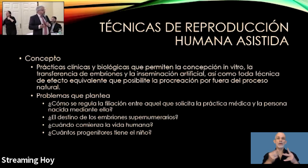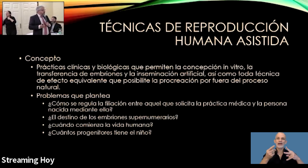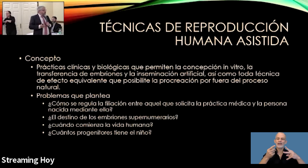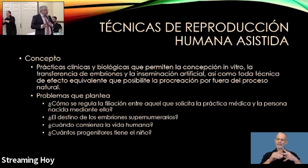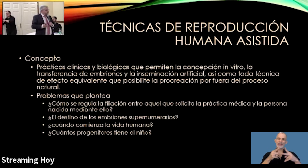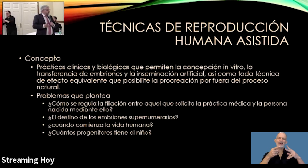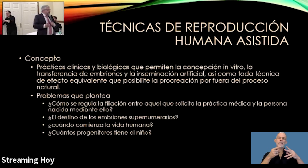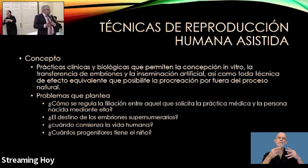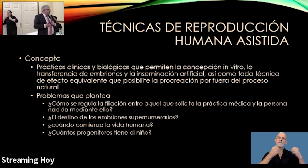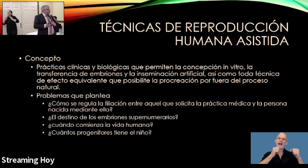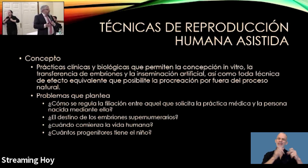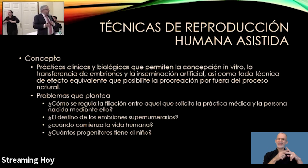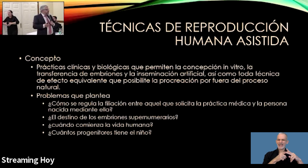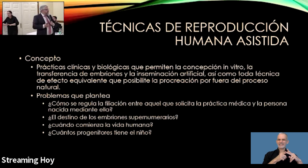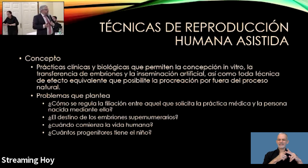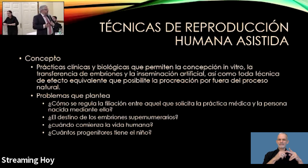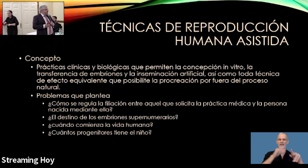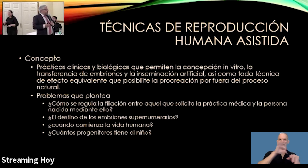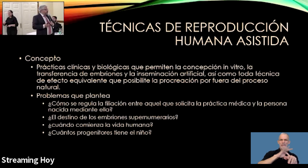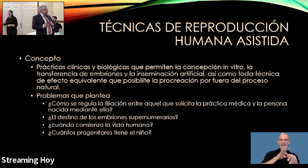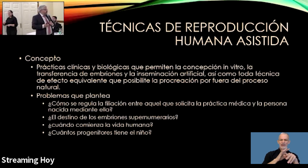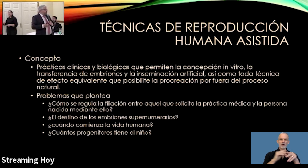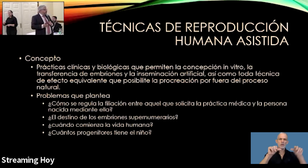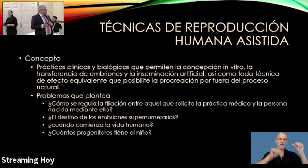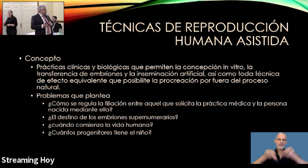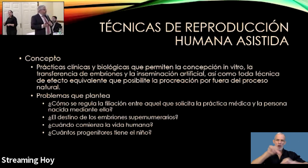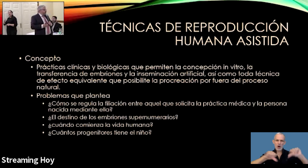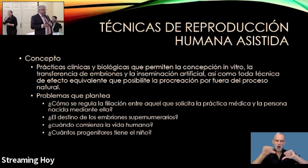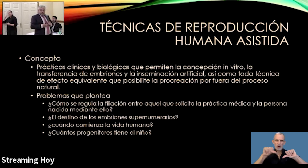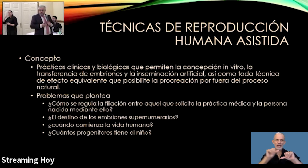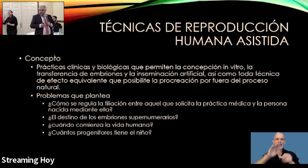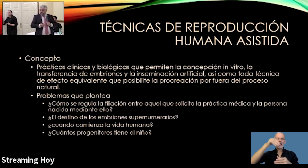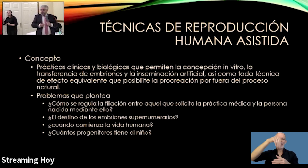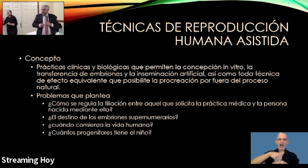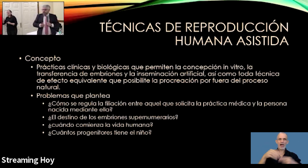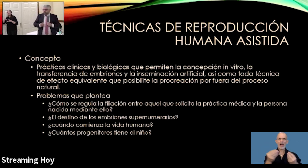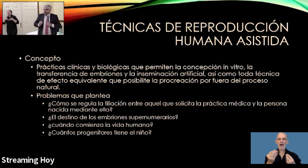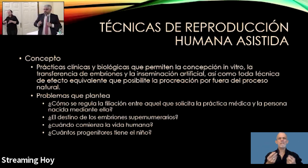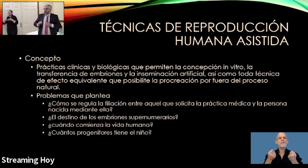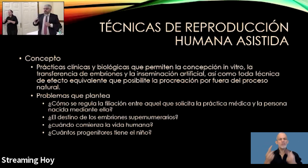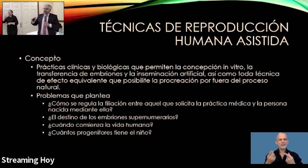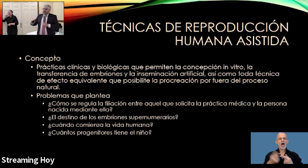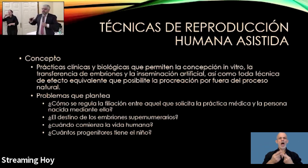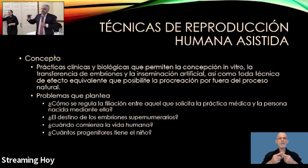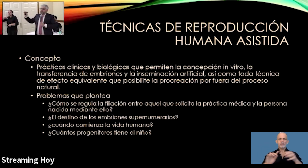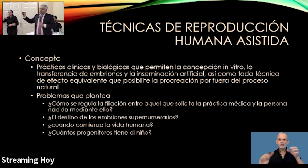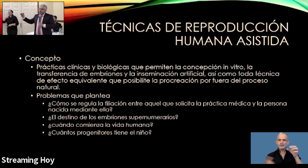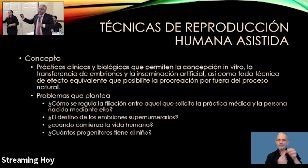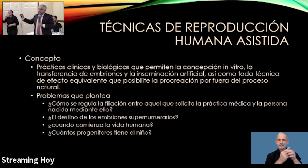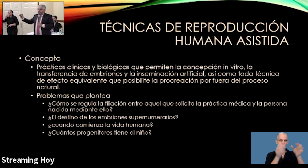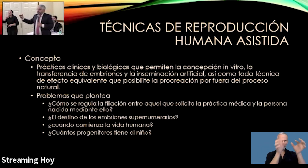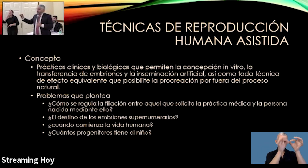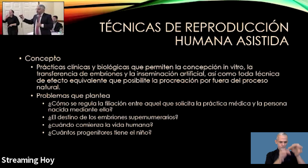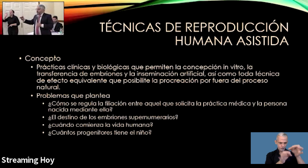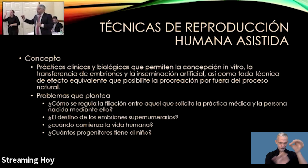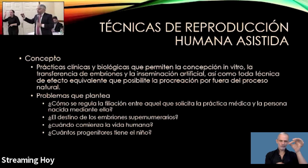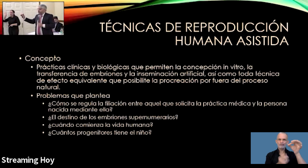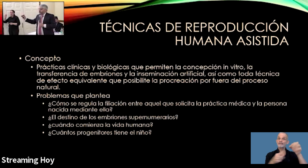Prácticas clínicas y biológicas que permiten la concepción in vitro.